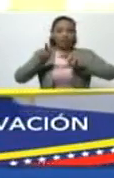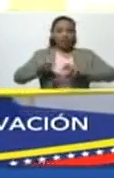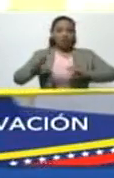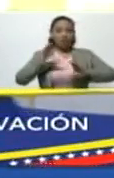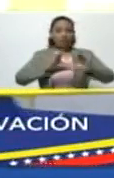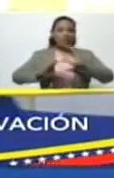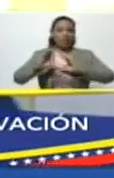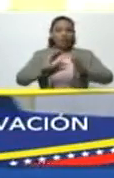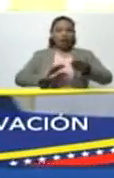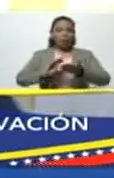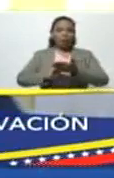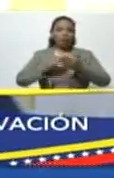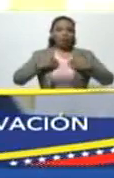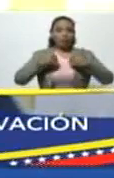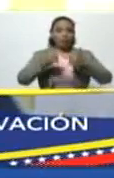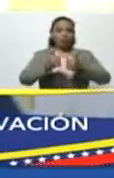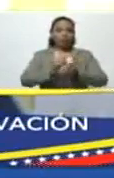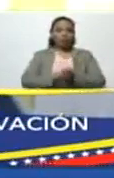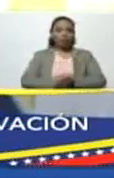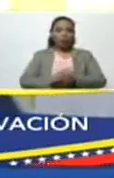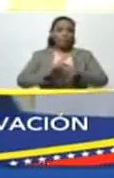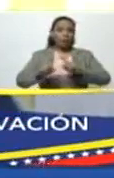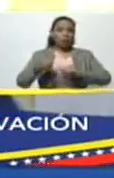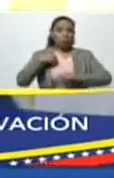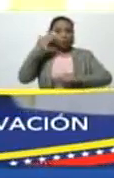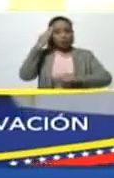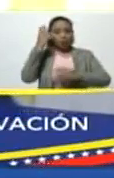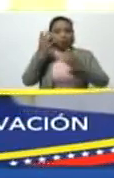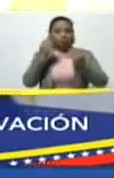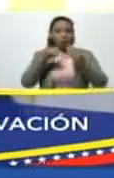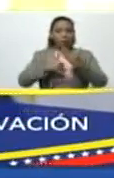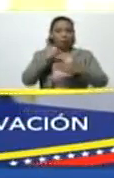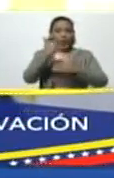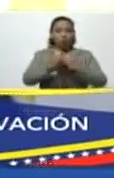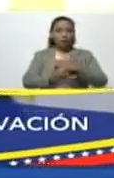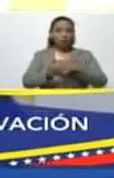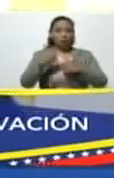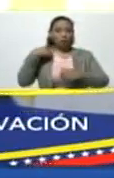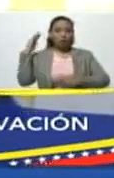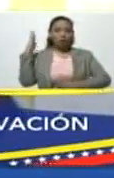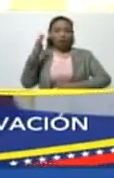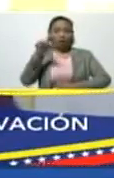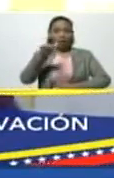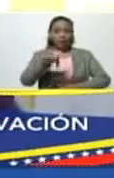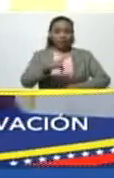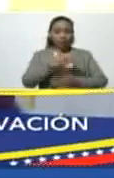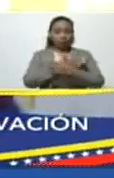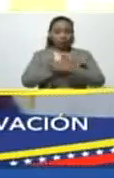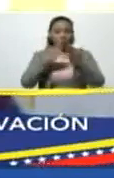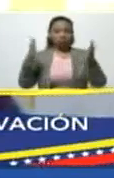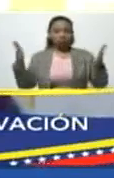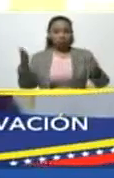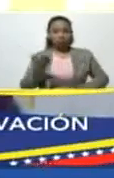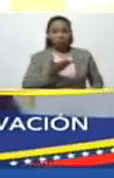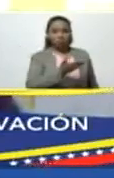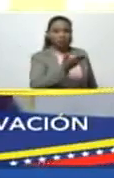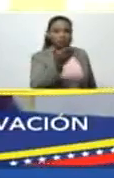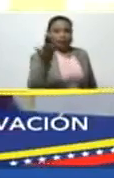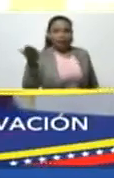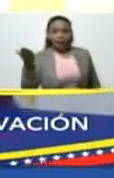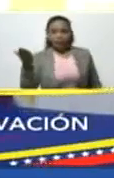ciencia aplicada a la salud, pero sé que son muchos los proyectos y yo vengo aquí a ofrecerme a ustedes,